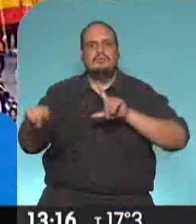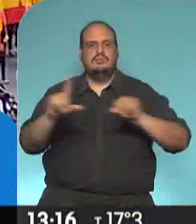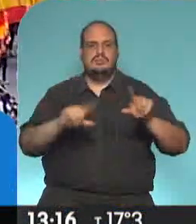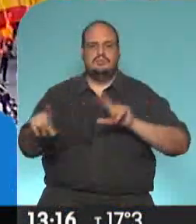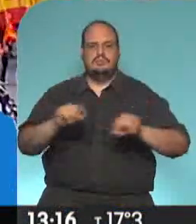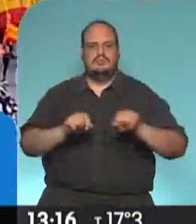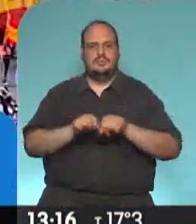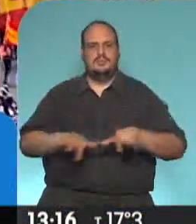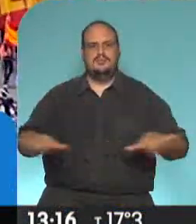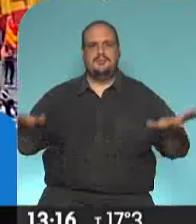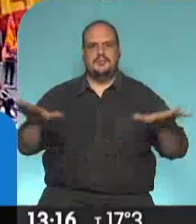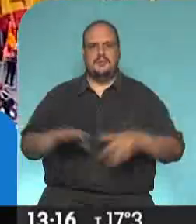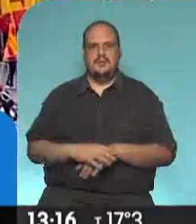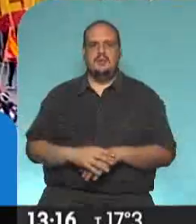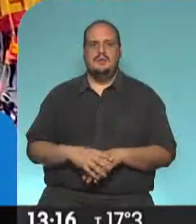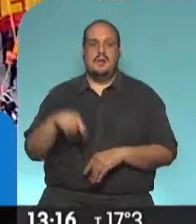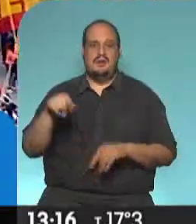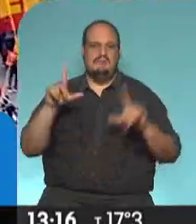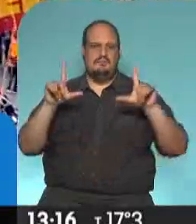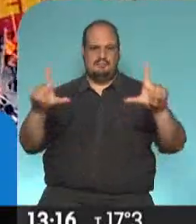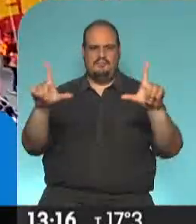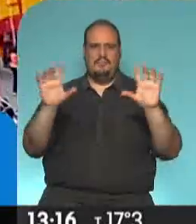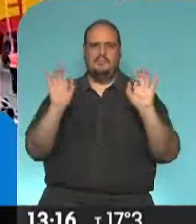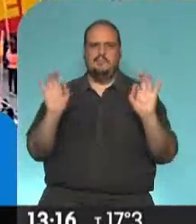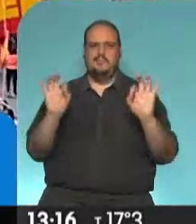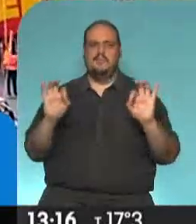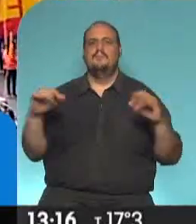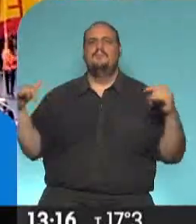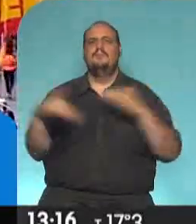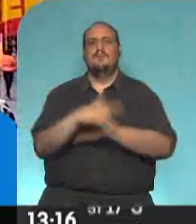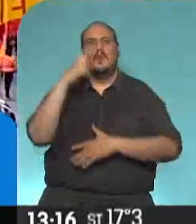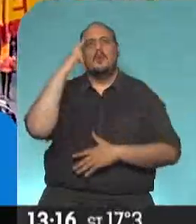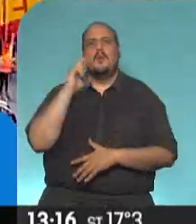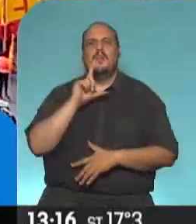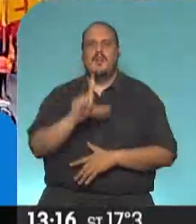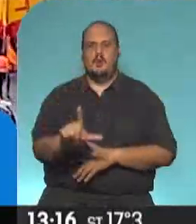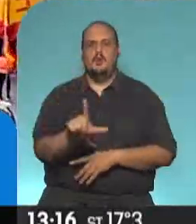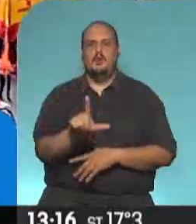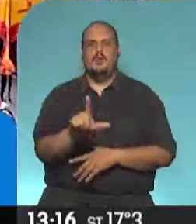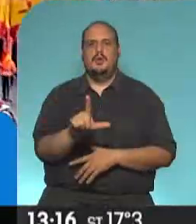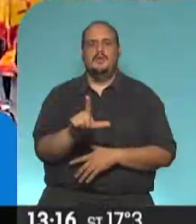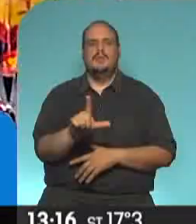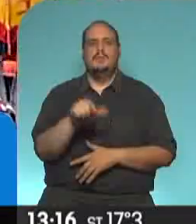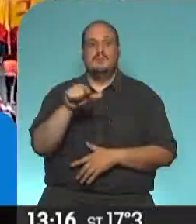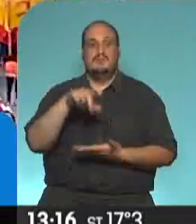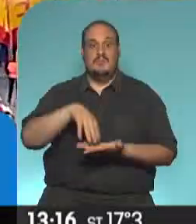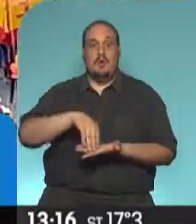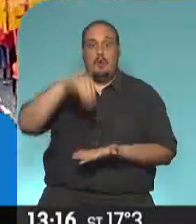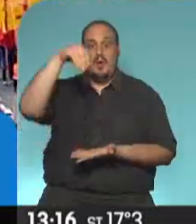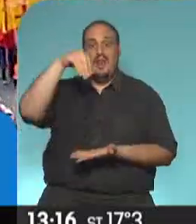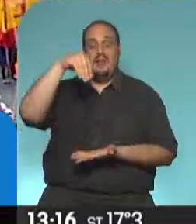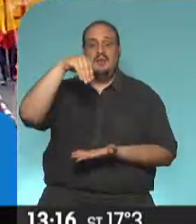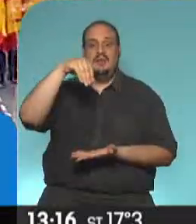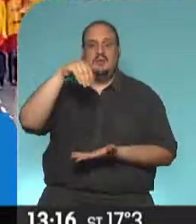justamente estamos compartiendo a pleno la imagen en la 9 de julio de quienes se encontraban en el obelisco que